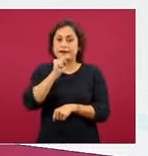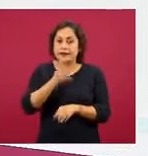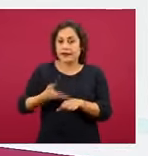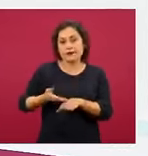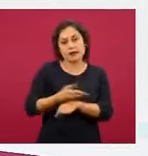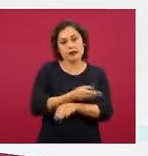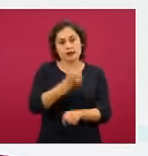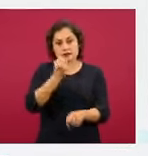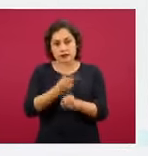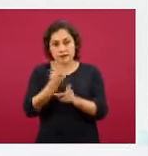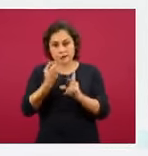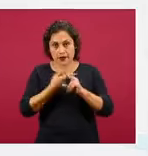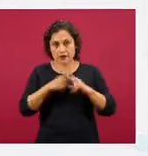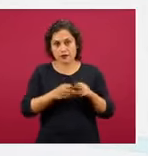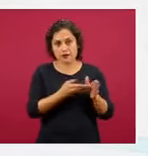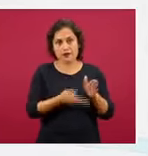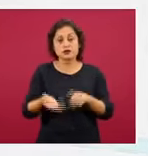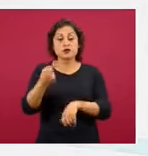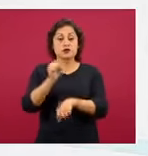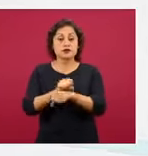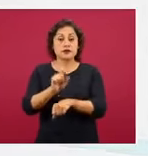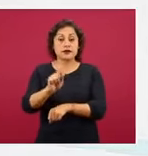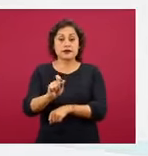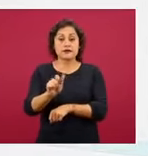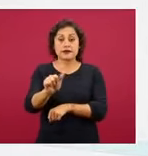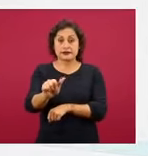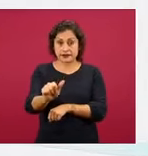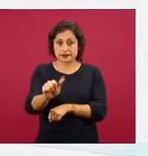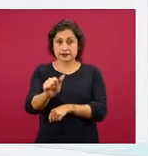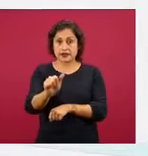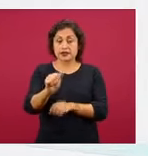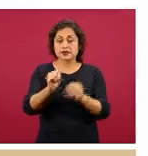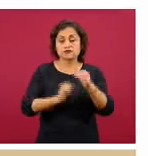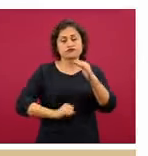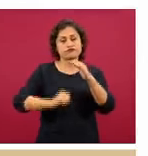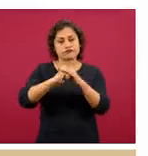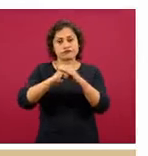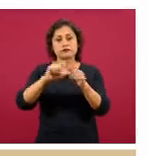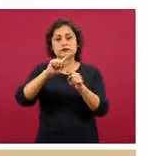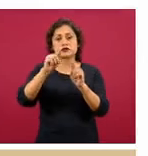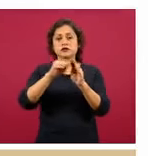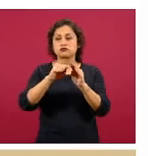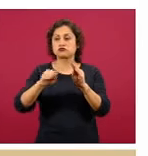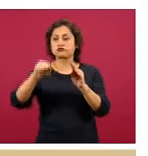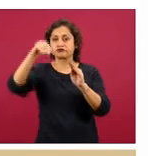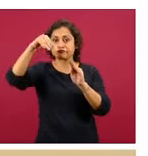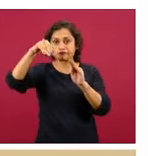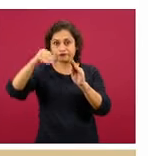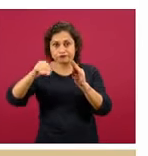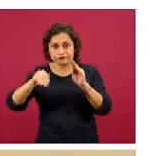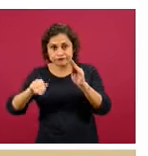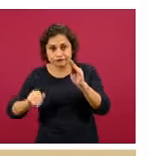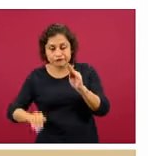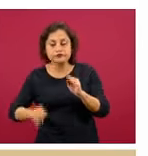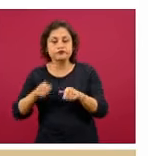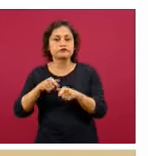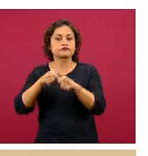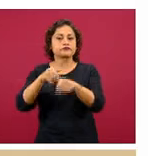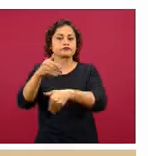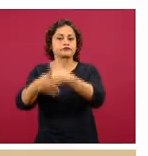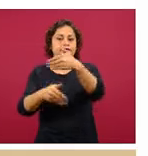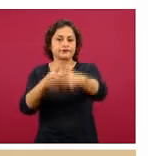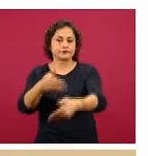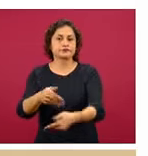tuvo su pico en la semana 26 y a partir de ahí prácticamente un descenso continuo también en el exceso de